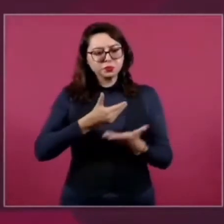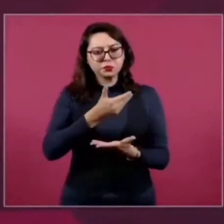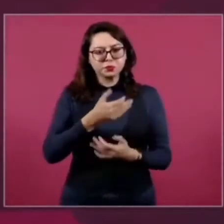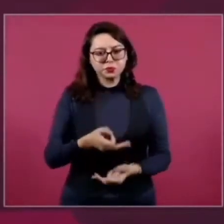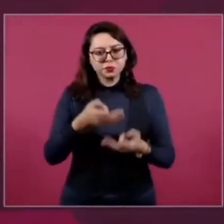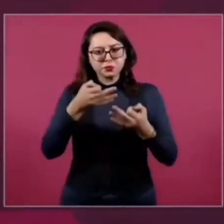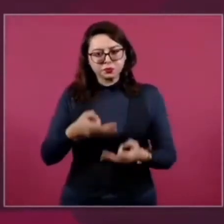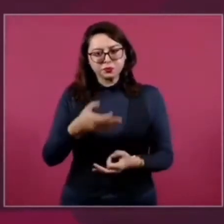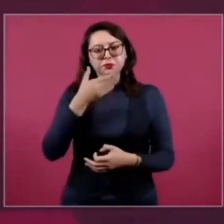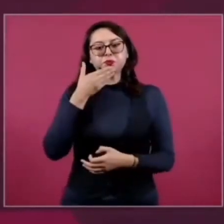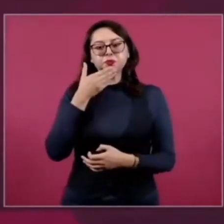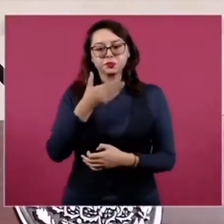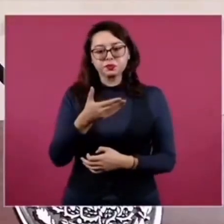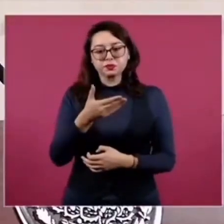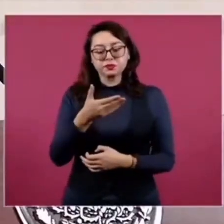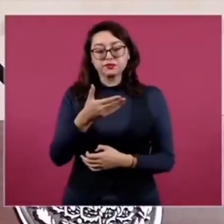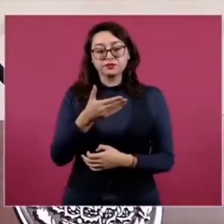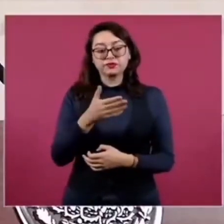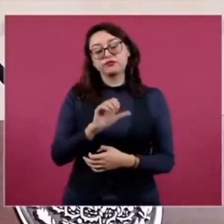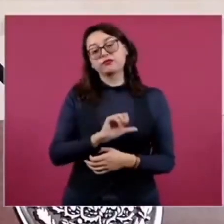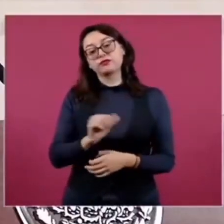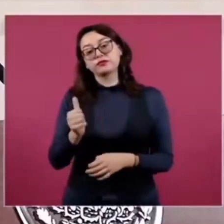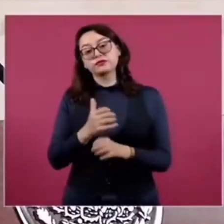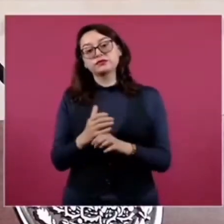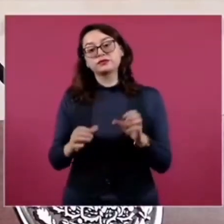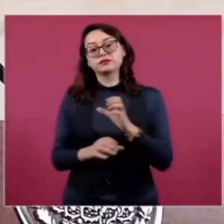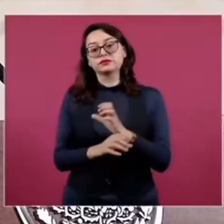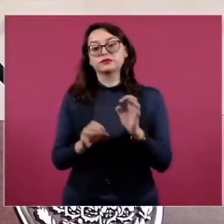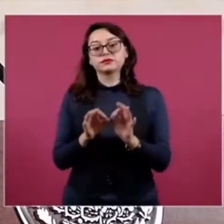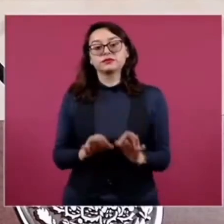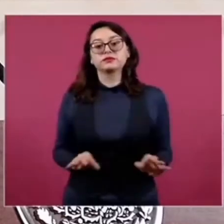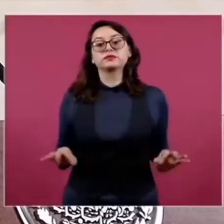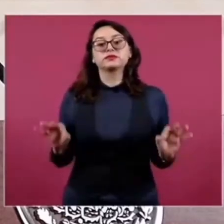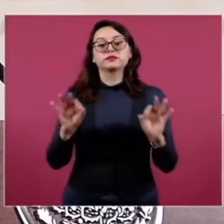y hay algo también importante,